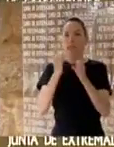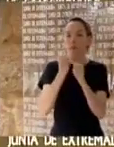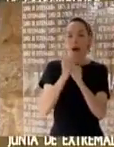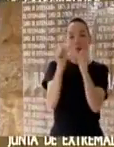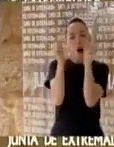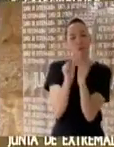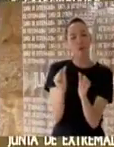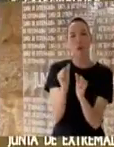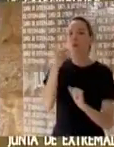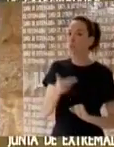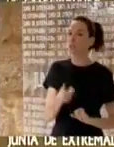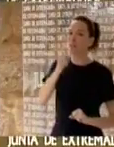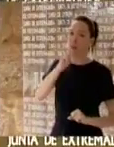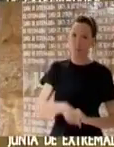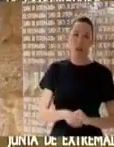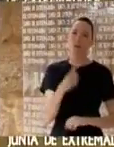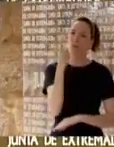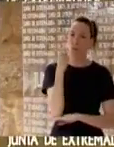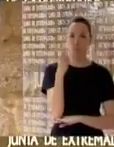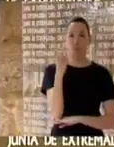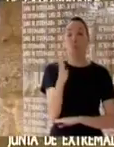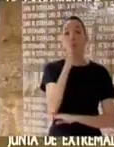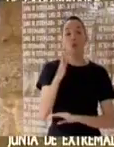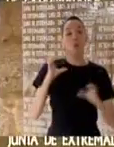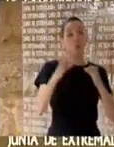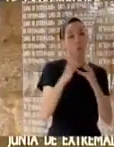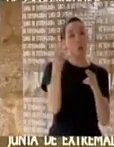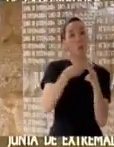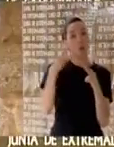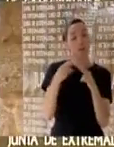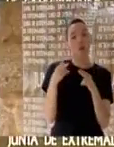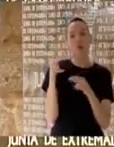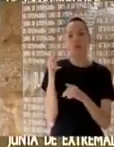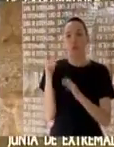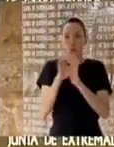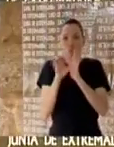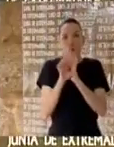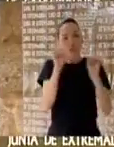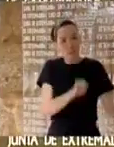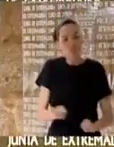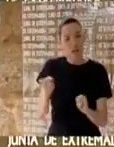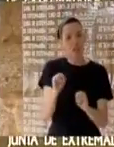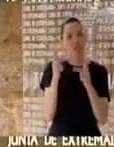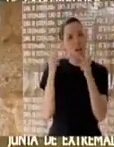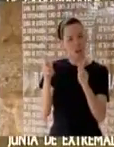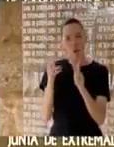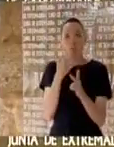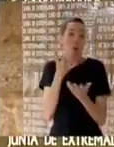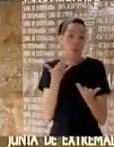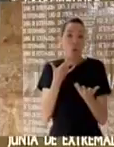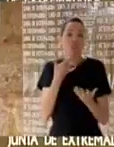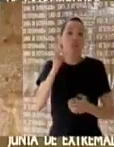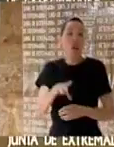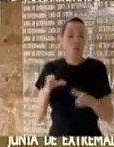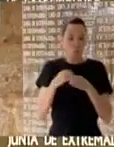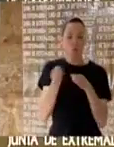vital, y en ese sentido aquellos partidos que defendemos la Constitución, sus derechos y sus libertades, como es el Partido Socialista Obrero Español, que ha